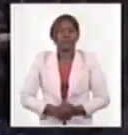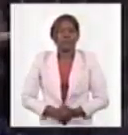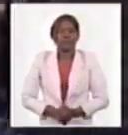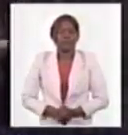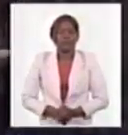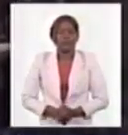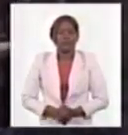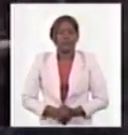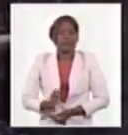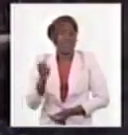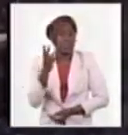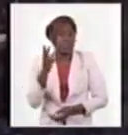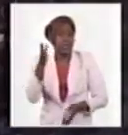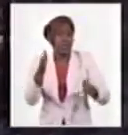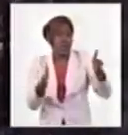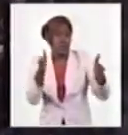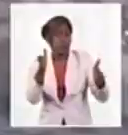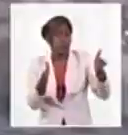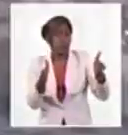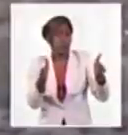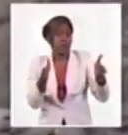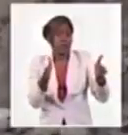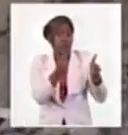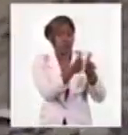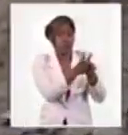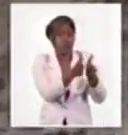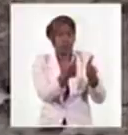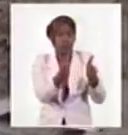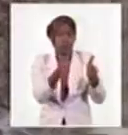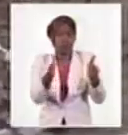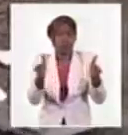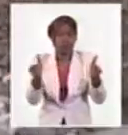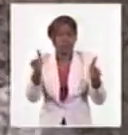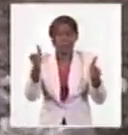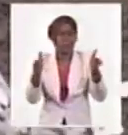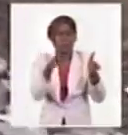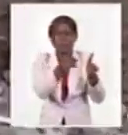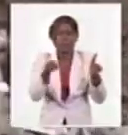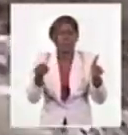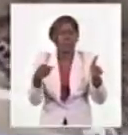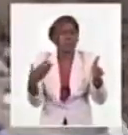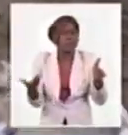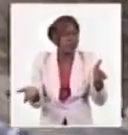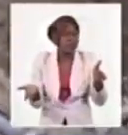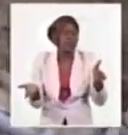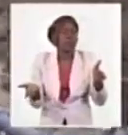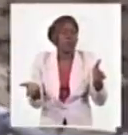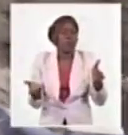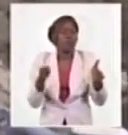Esa tercera etapa estuvo dada por